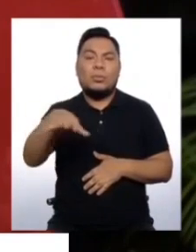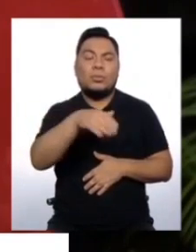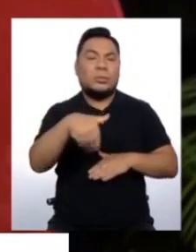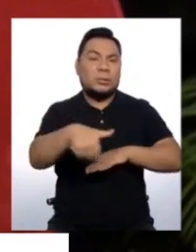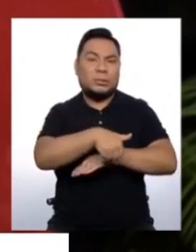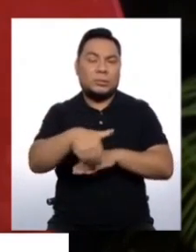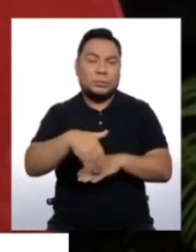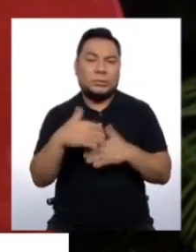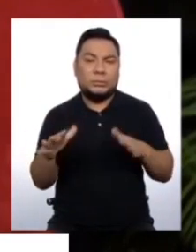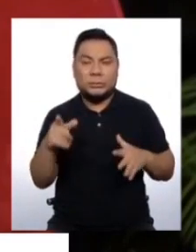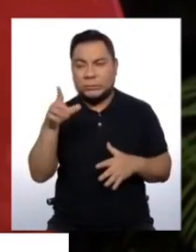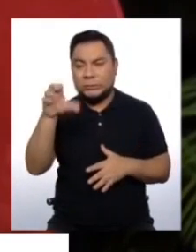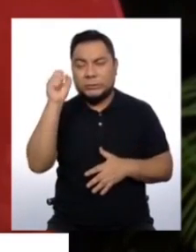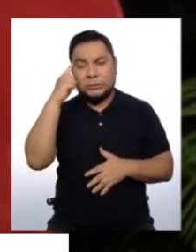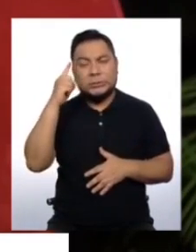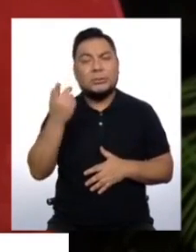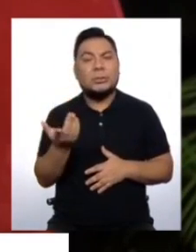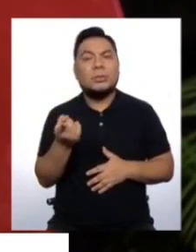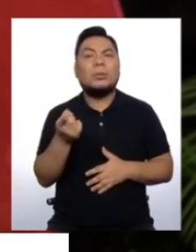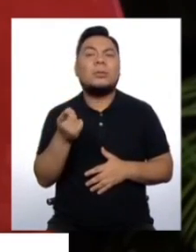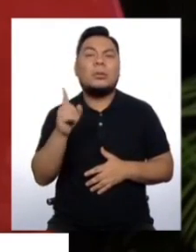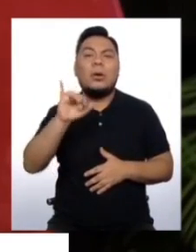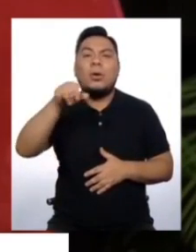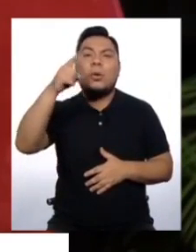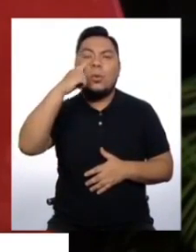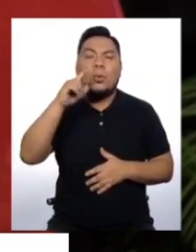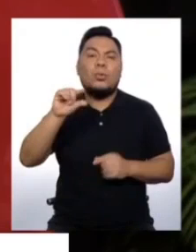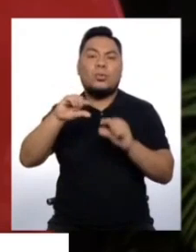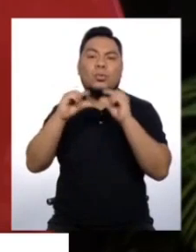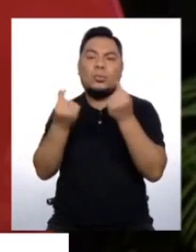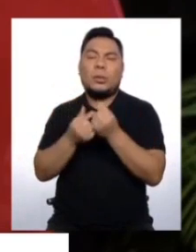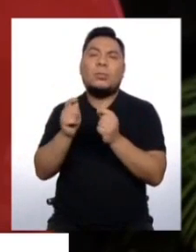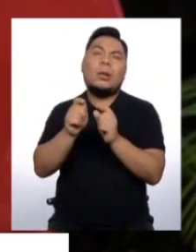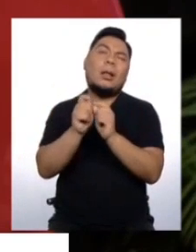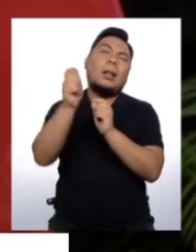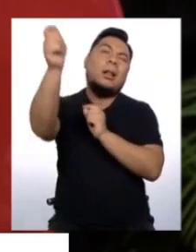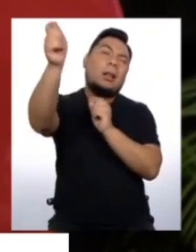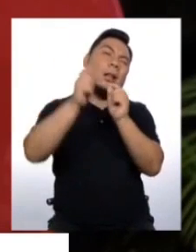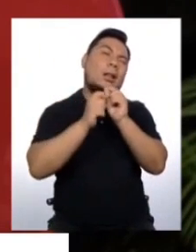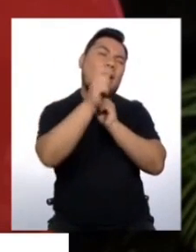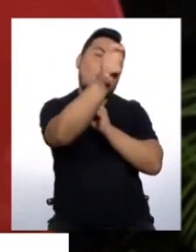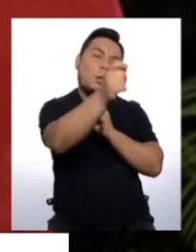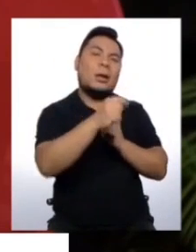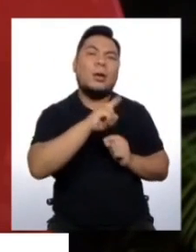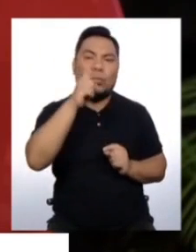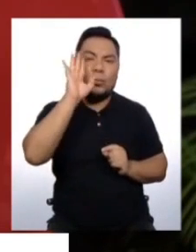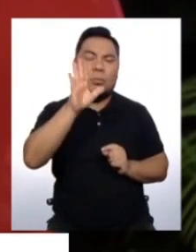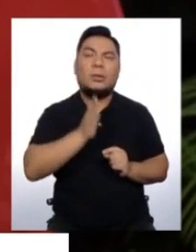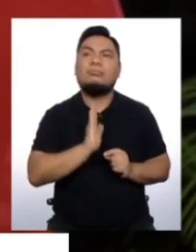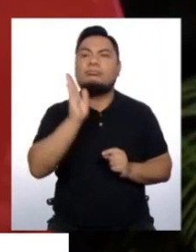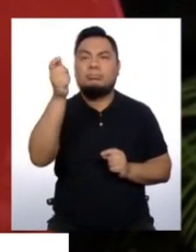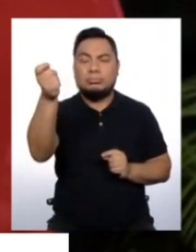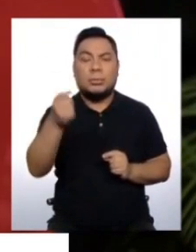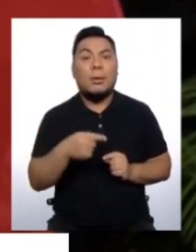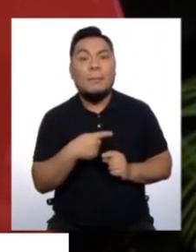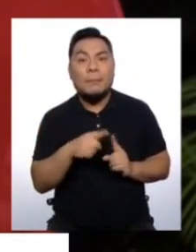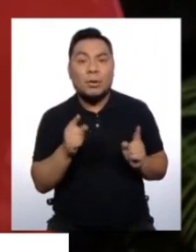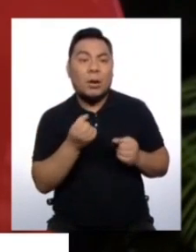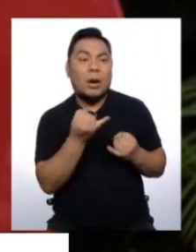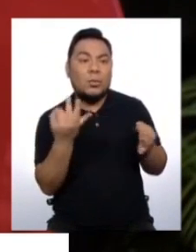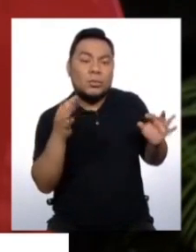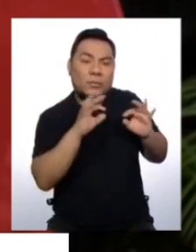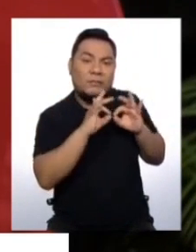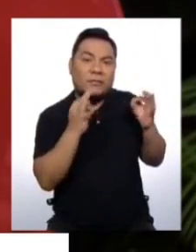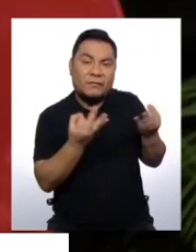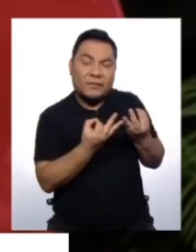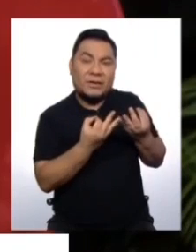y por eso están quedando para junio, por su dispersión, su lejanía para llegar con el bono. Pero también hay algunos hogares que